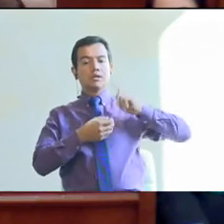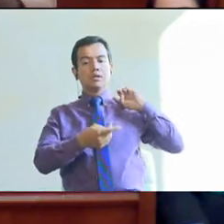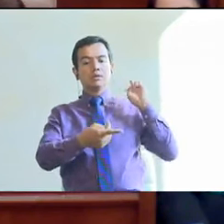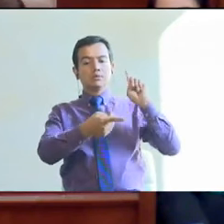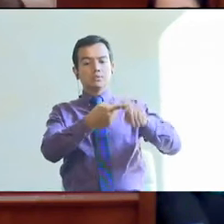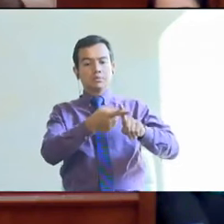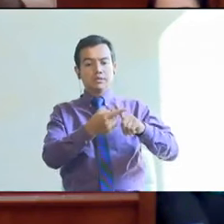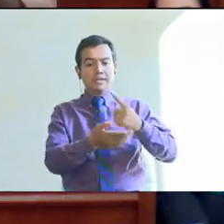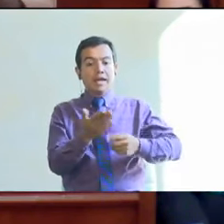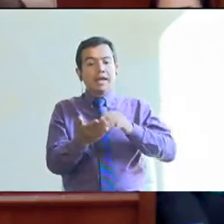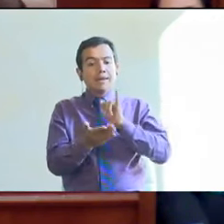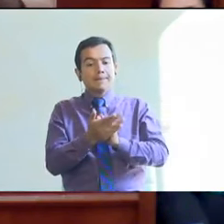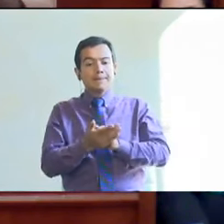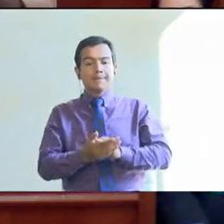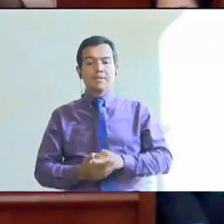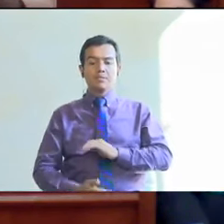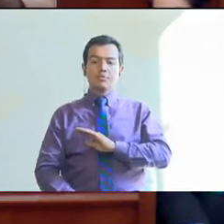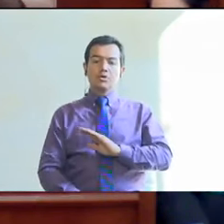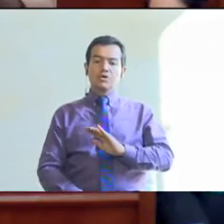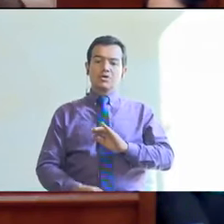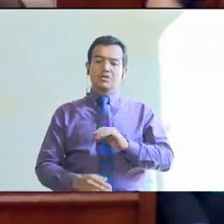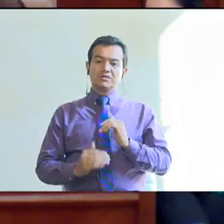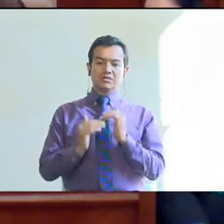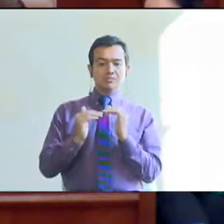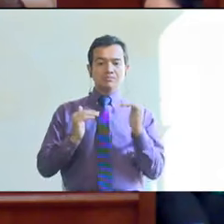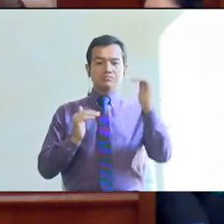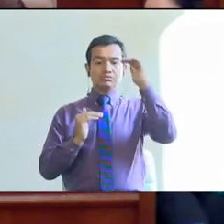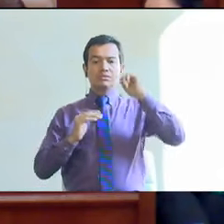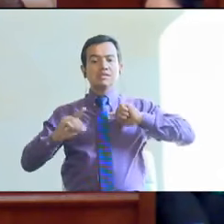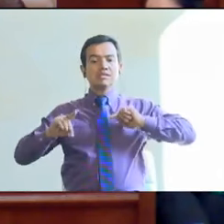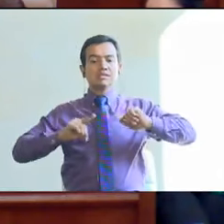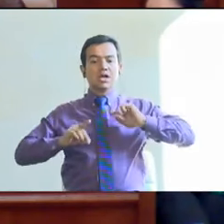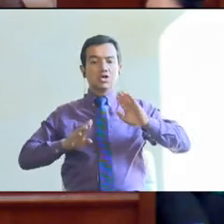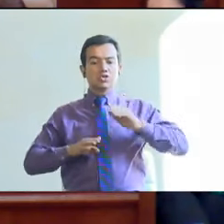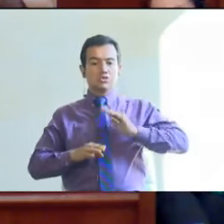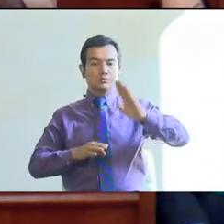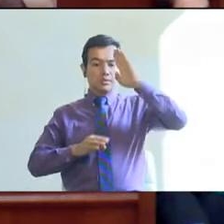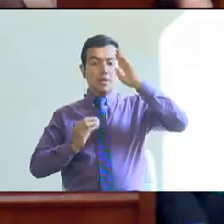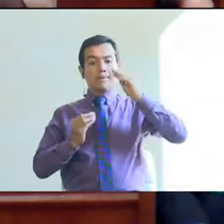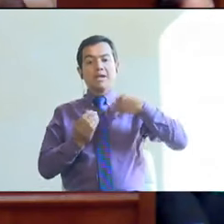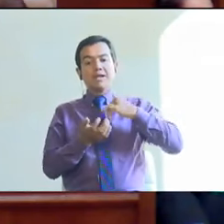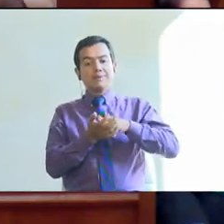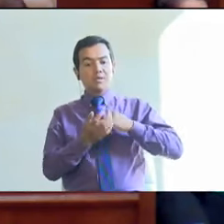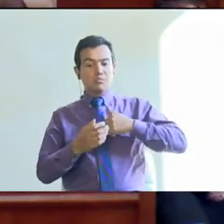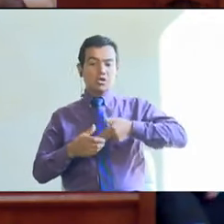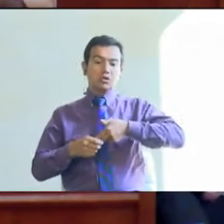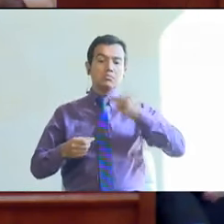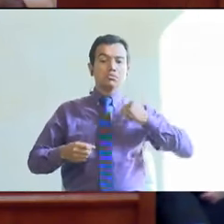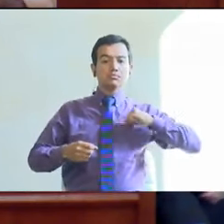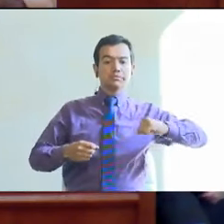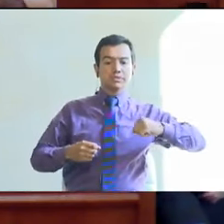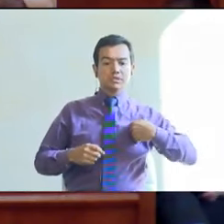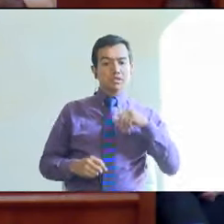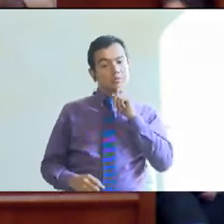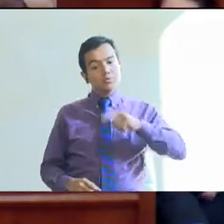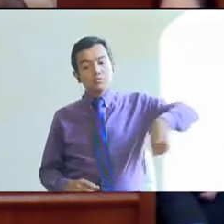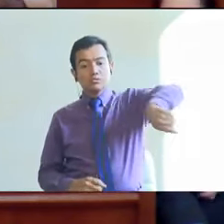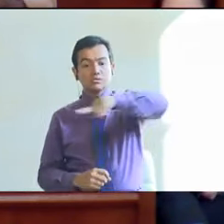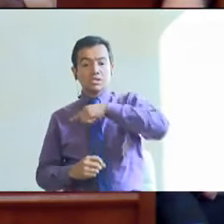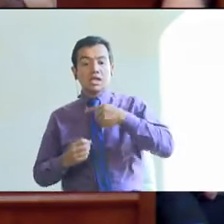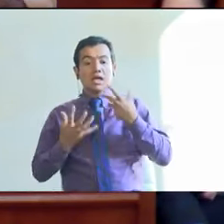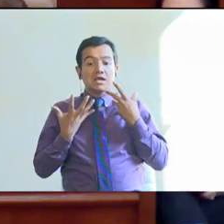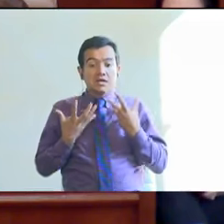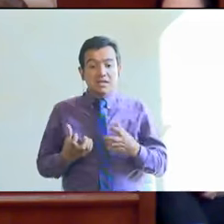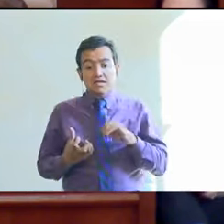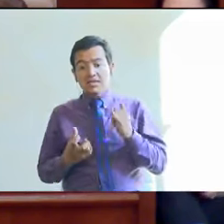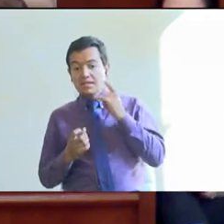miembros del nivel ejecutivo de la Policía Nacional para Acceder al derecho de asignación de retiro y la pregunta quiere la plenaria que este proyecto